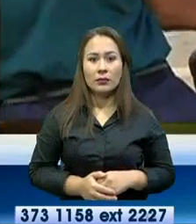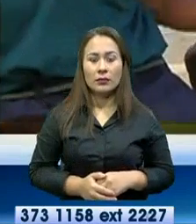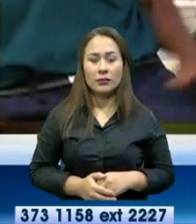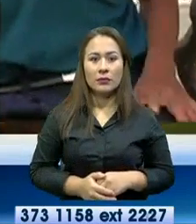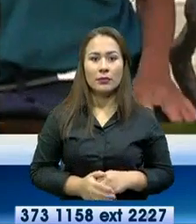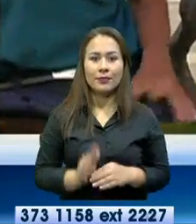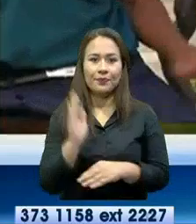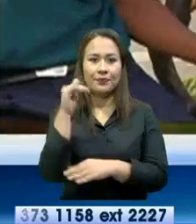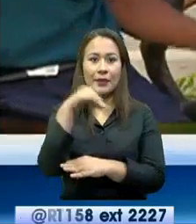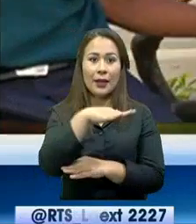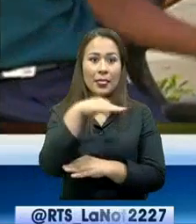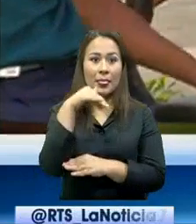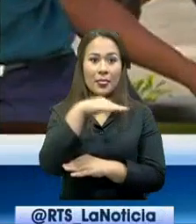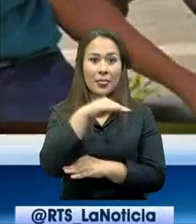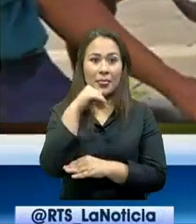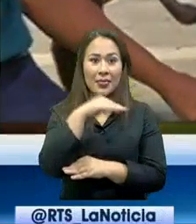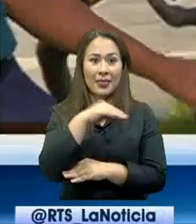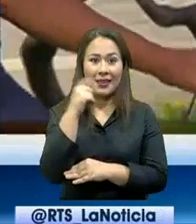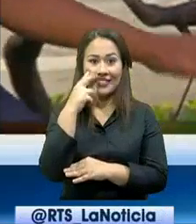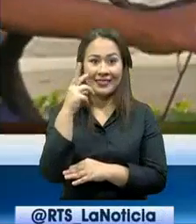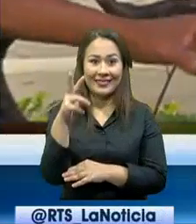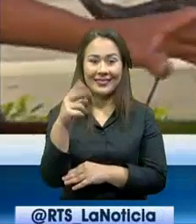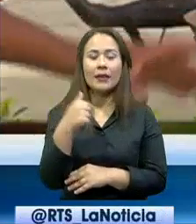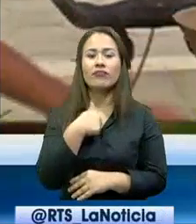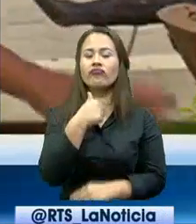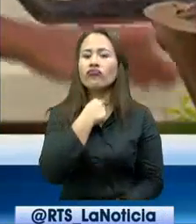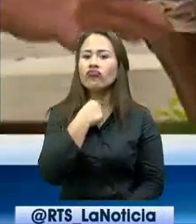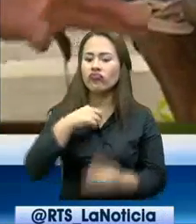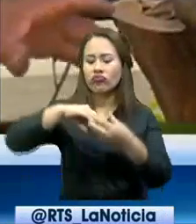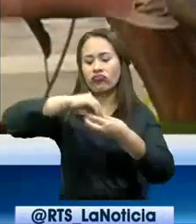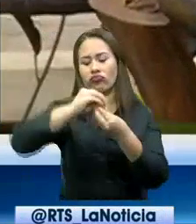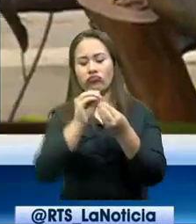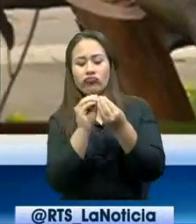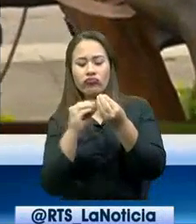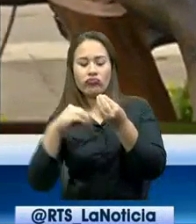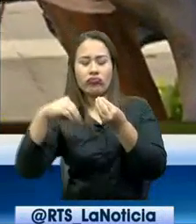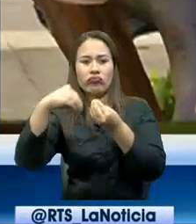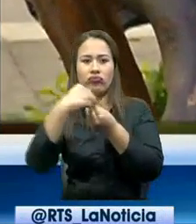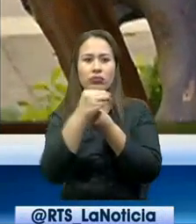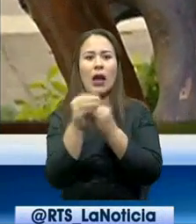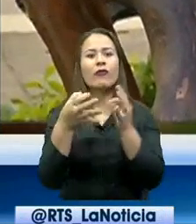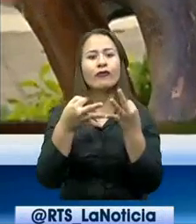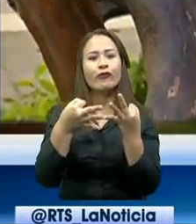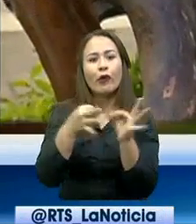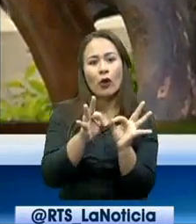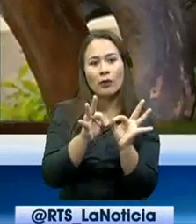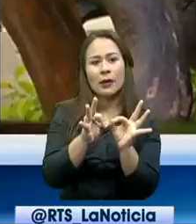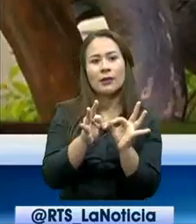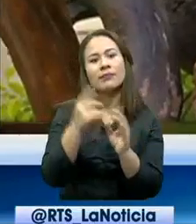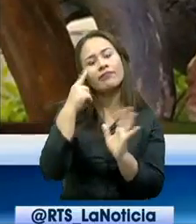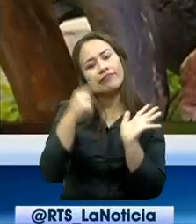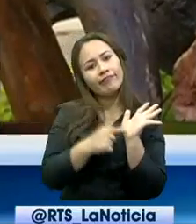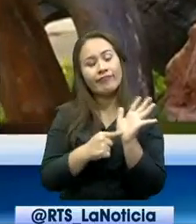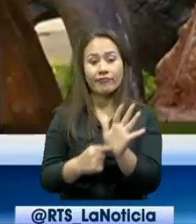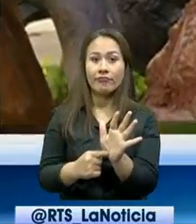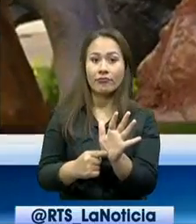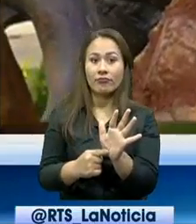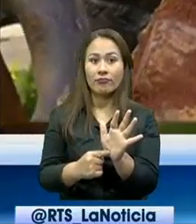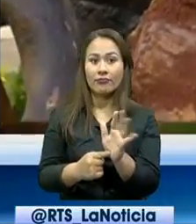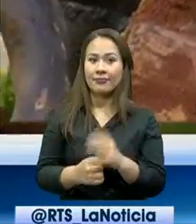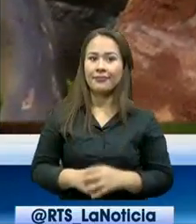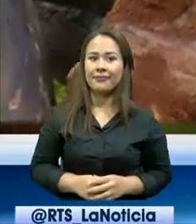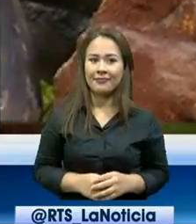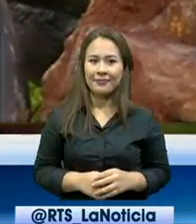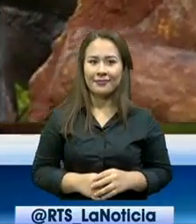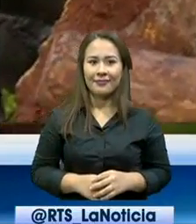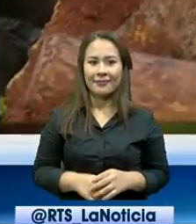una serpiente que yo también me gustó hacerlo para dar más presentación